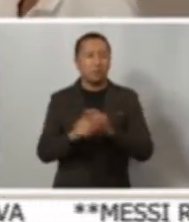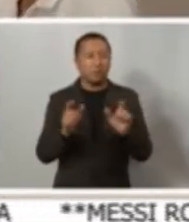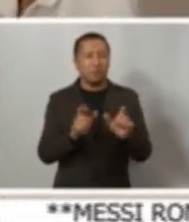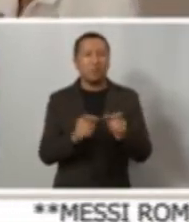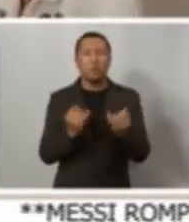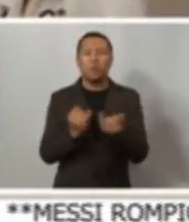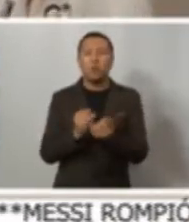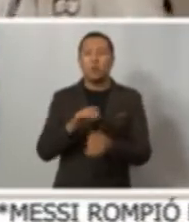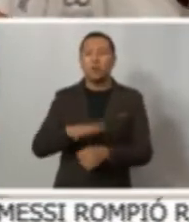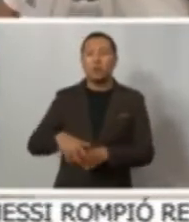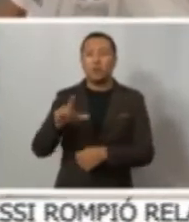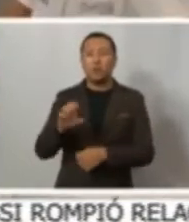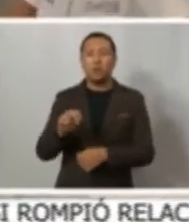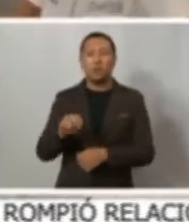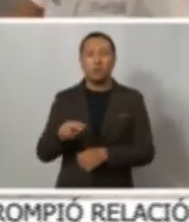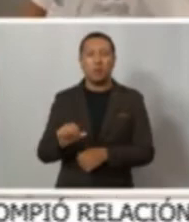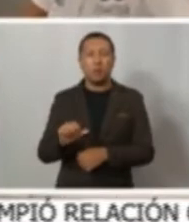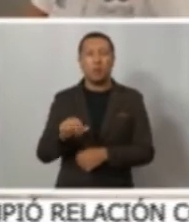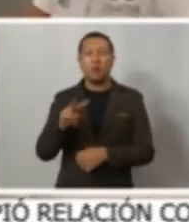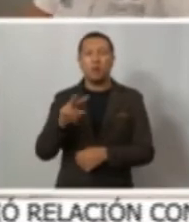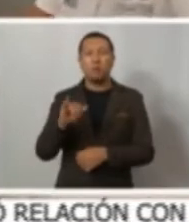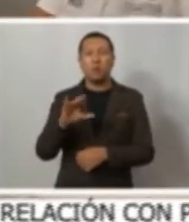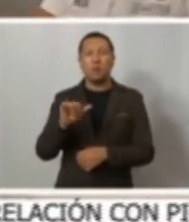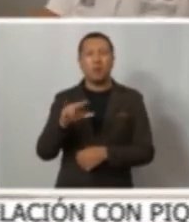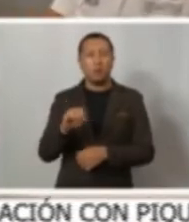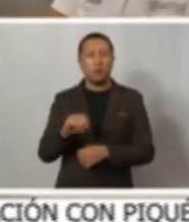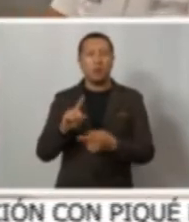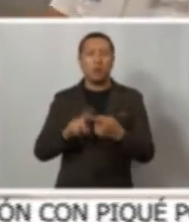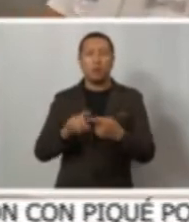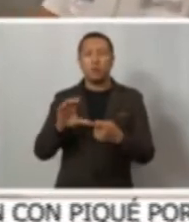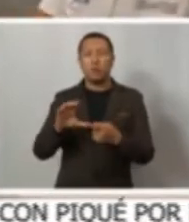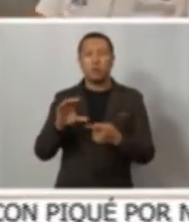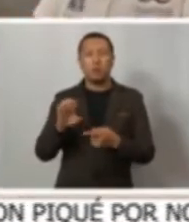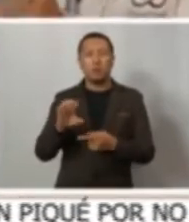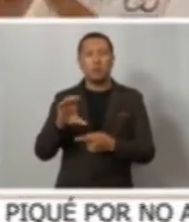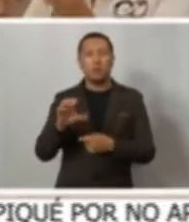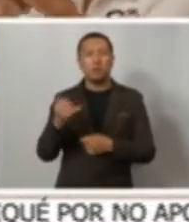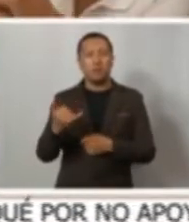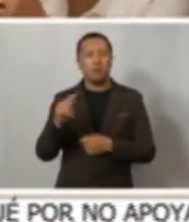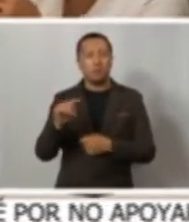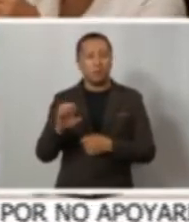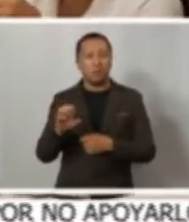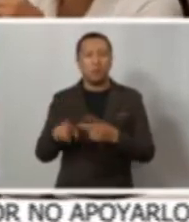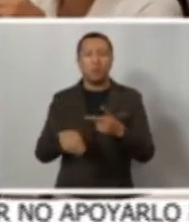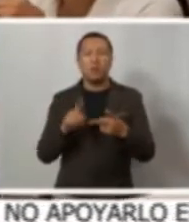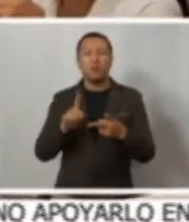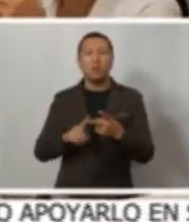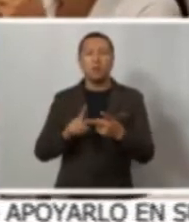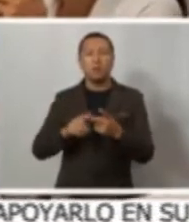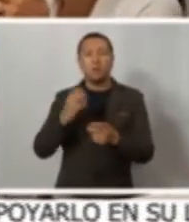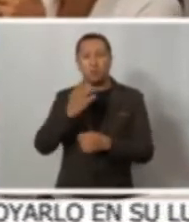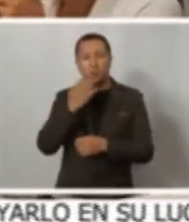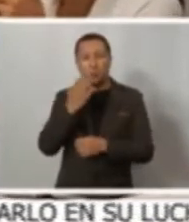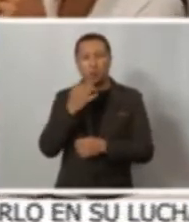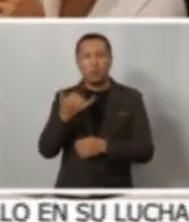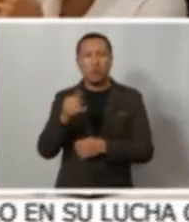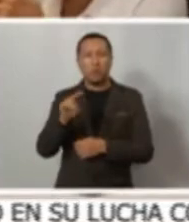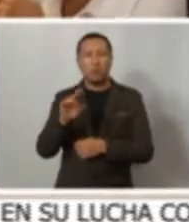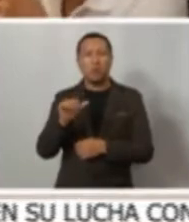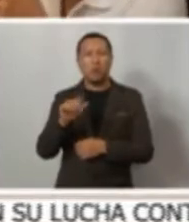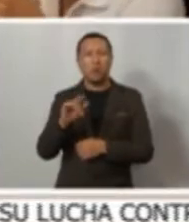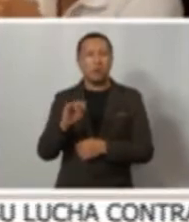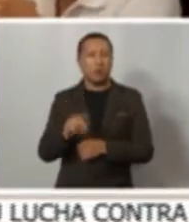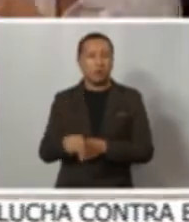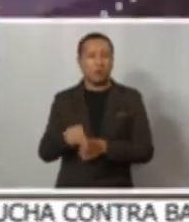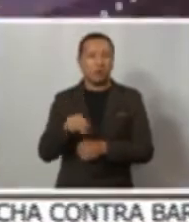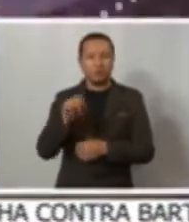Península, Misión y el CECITE son los que vamos a preparar para primera etapa de apertura para